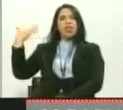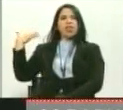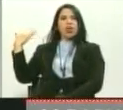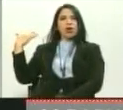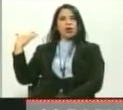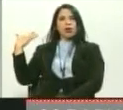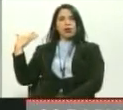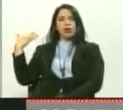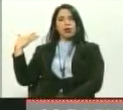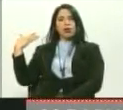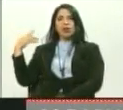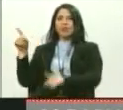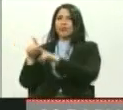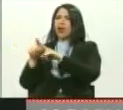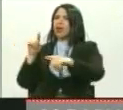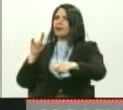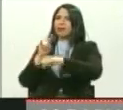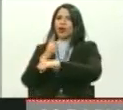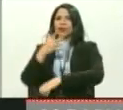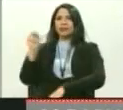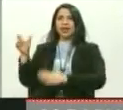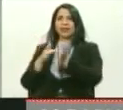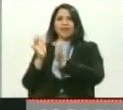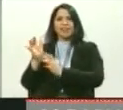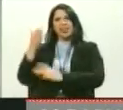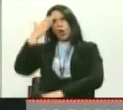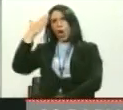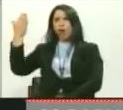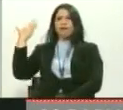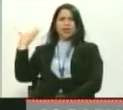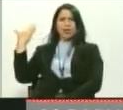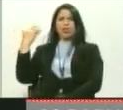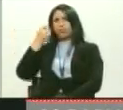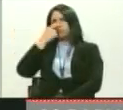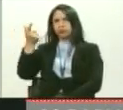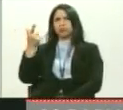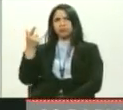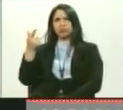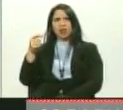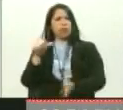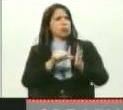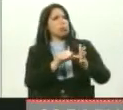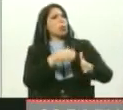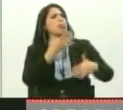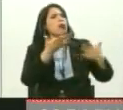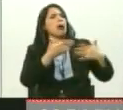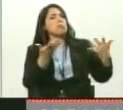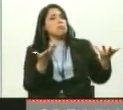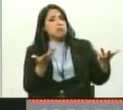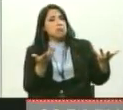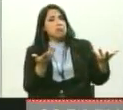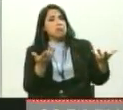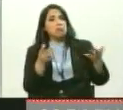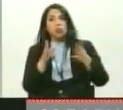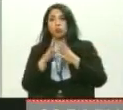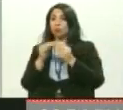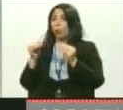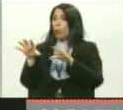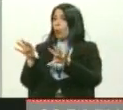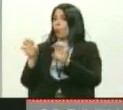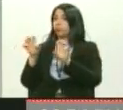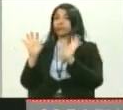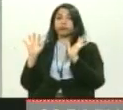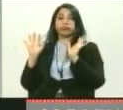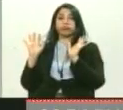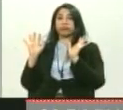como los traidores del 30 de abril están en el olvido, en la soledad. ¿Dónde andan, presidente? ¿Dónde andan? Todos están secos, todos